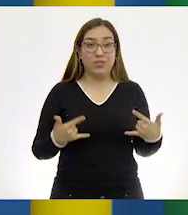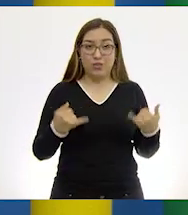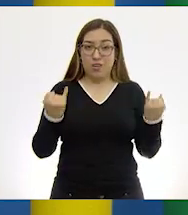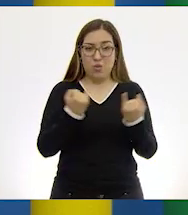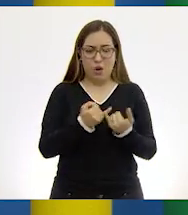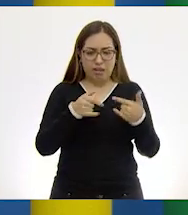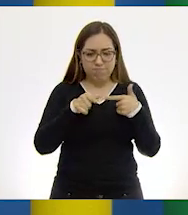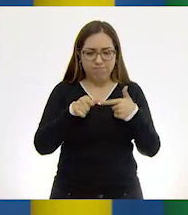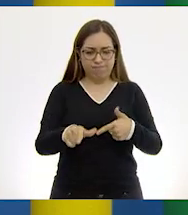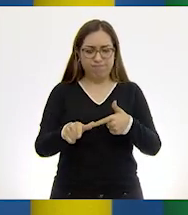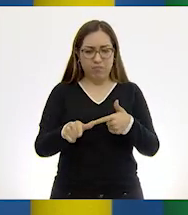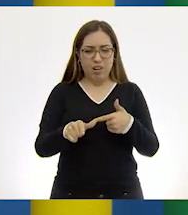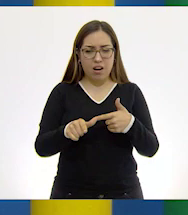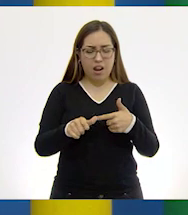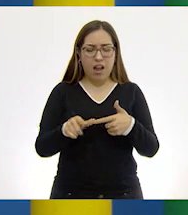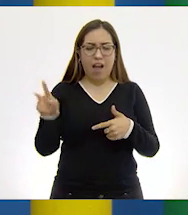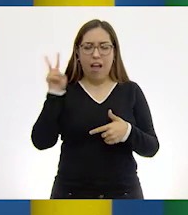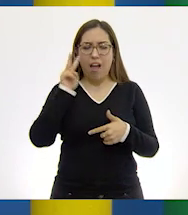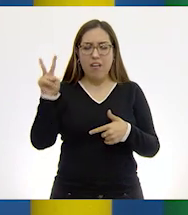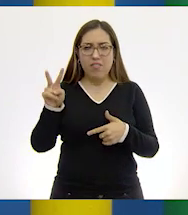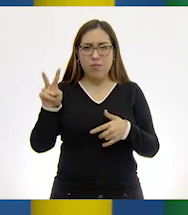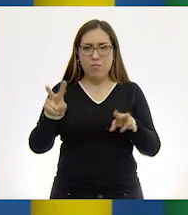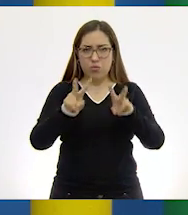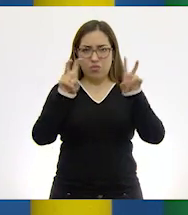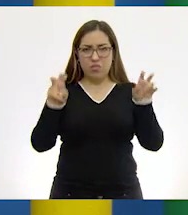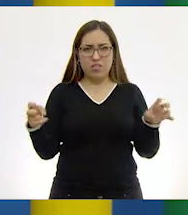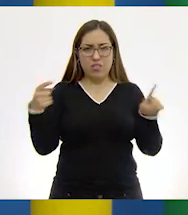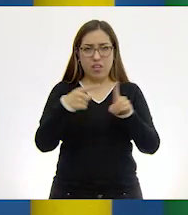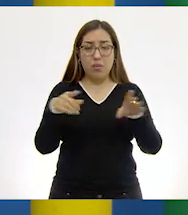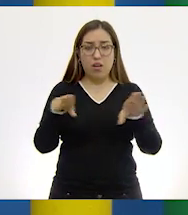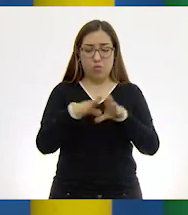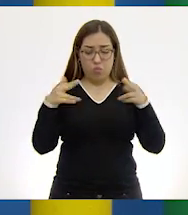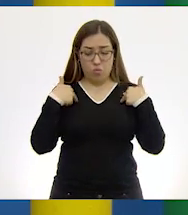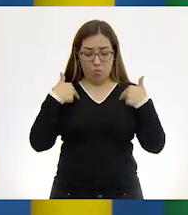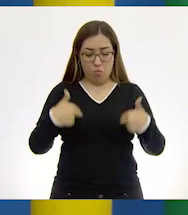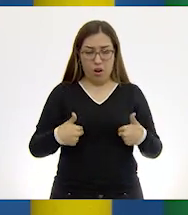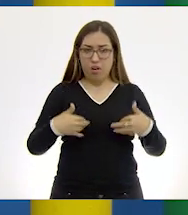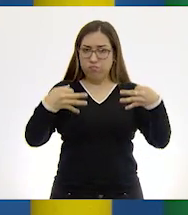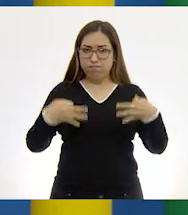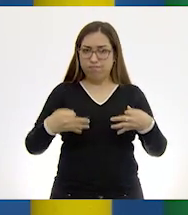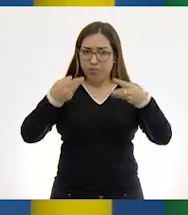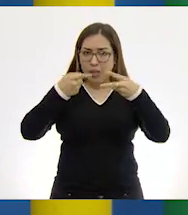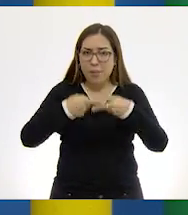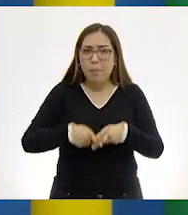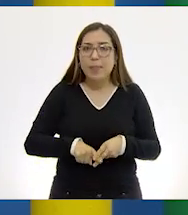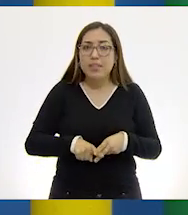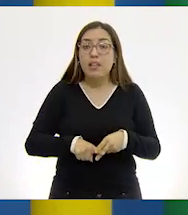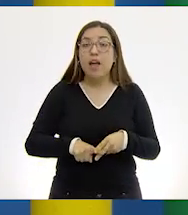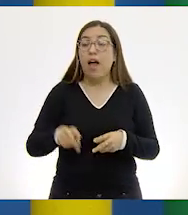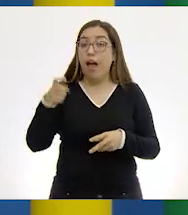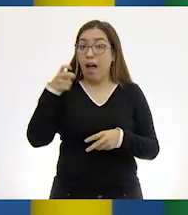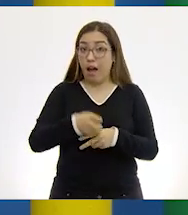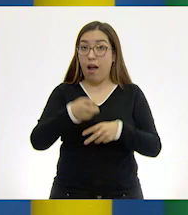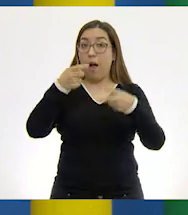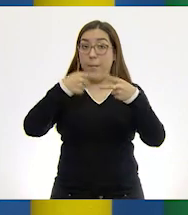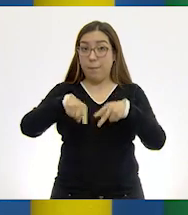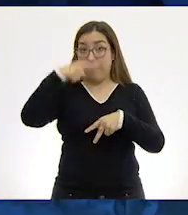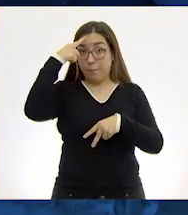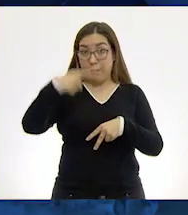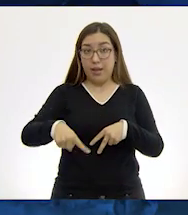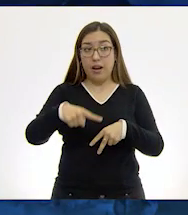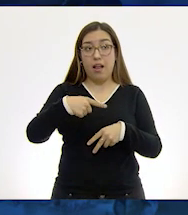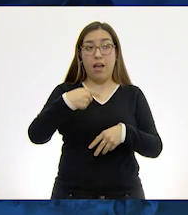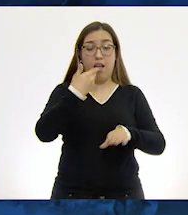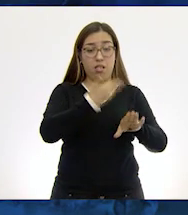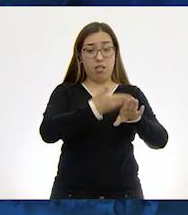narrando y estudiando, vimos que el surgimiento del ser humano también incidió en la extinción de los seres vivos. Desde